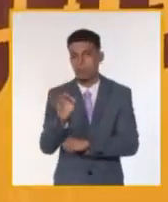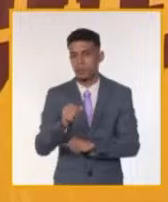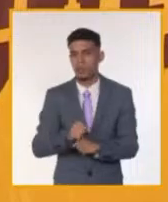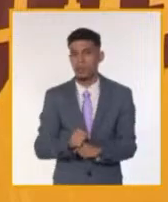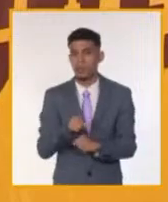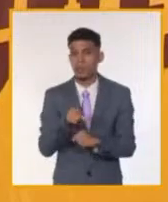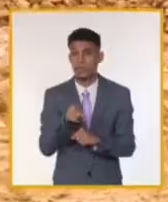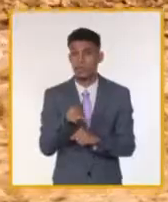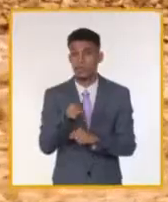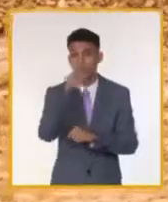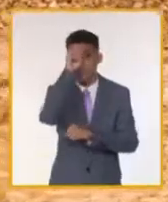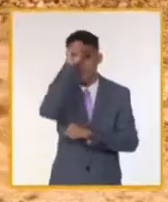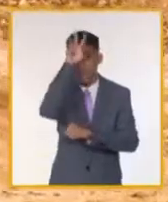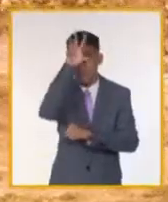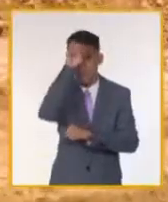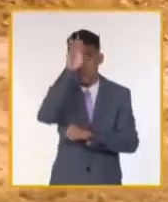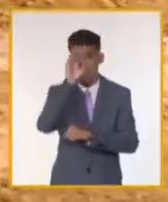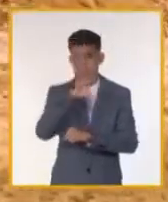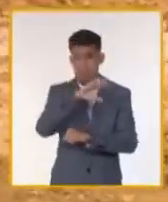se abrió con el objetivo